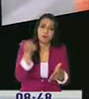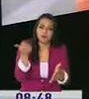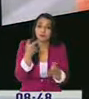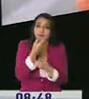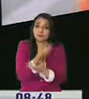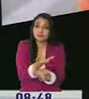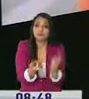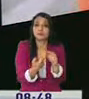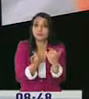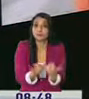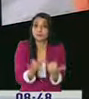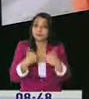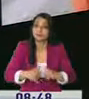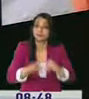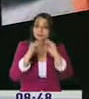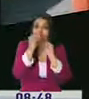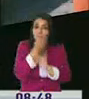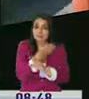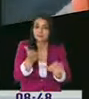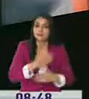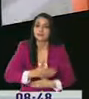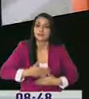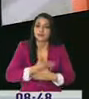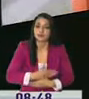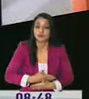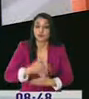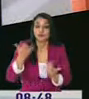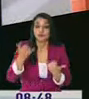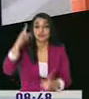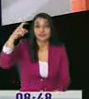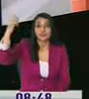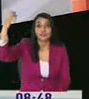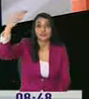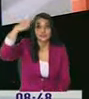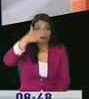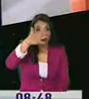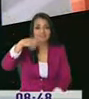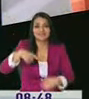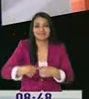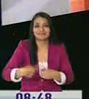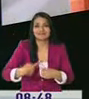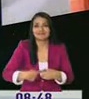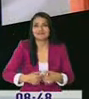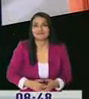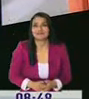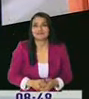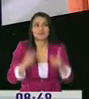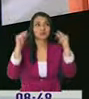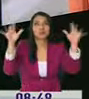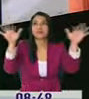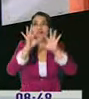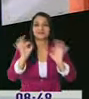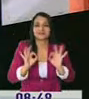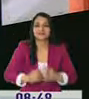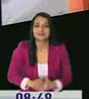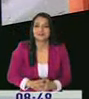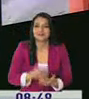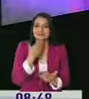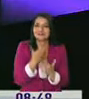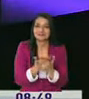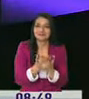información generada hasta el momento. Ustedes continúan con más. Disfrute el día, que el sol está radiante en la capital y no hay una sola nube. Gracias a